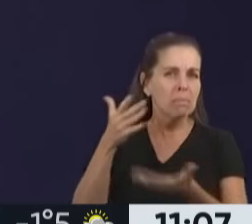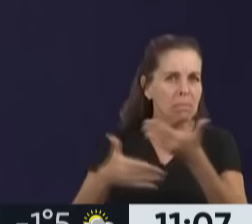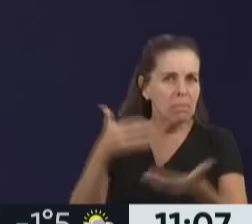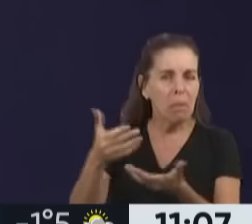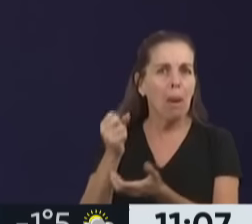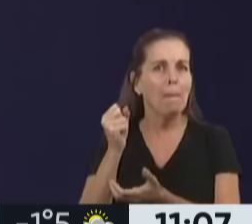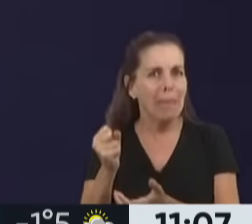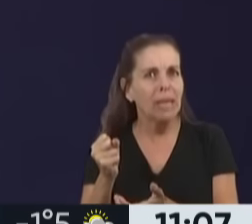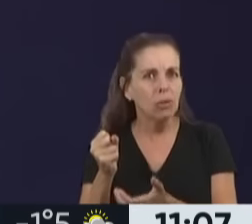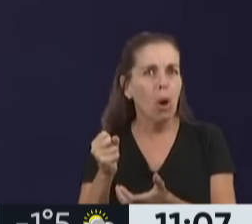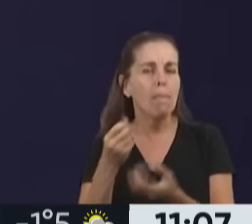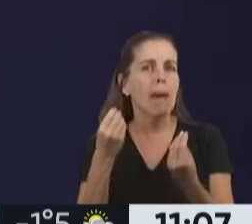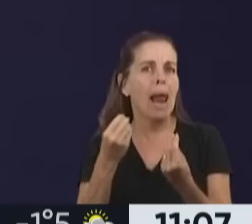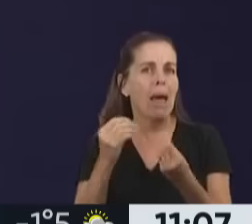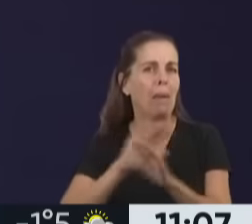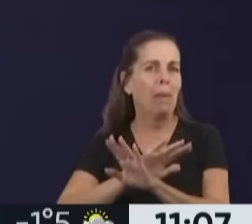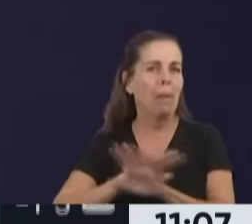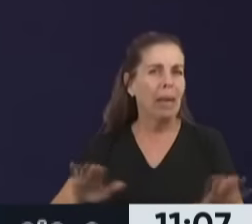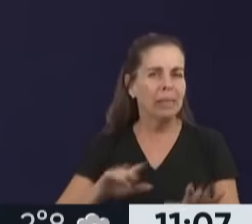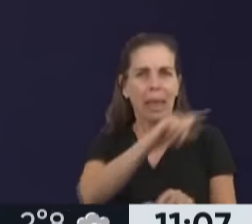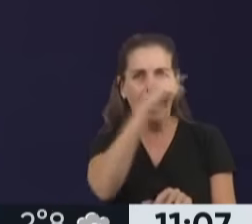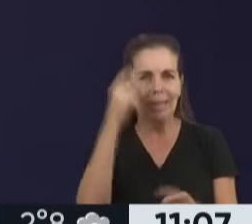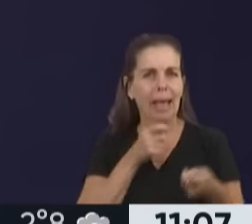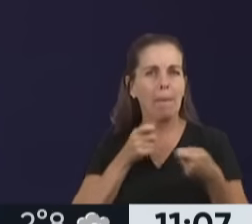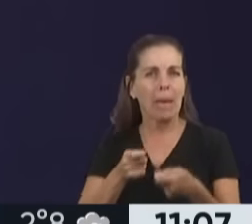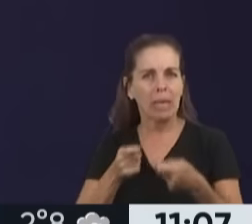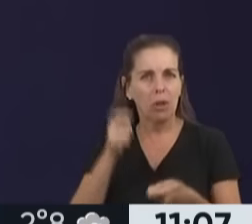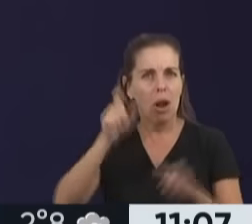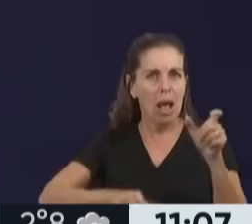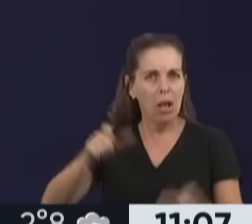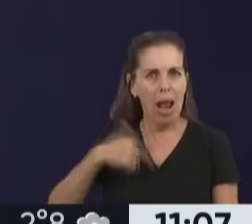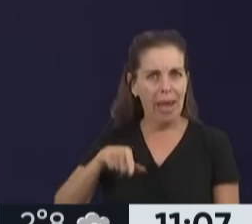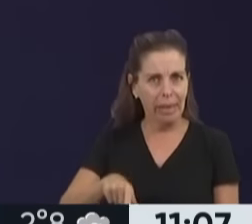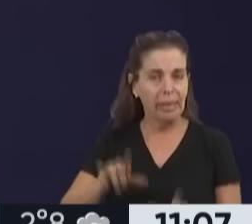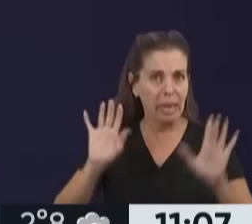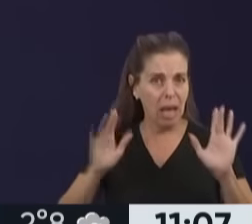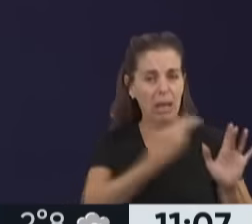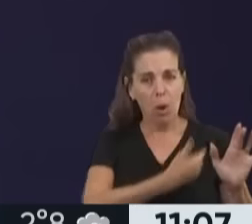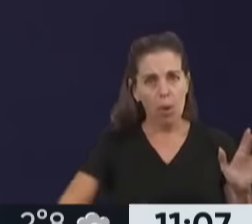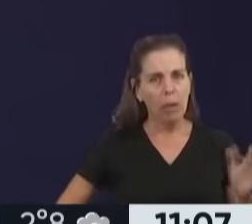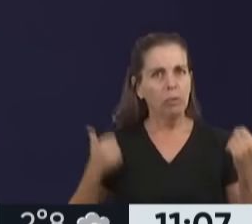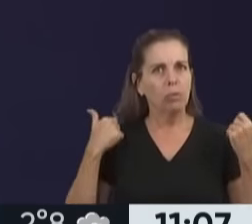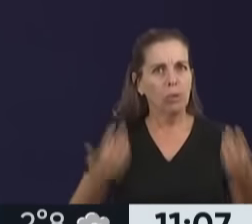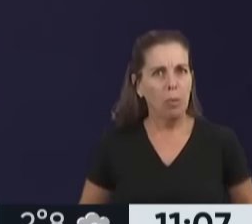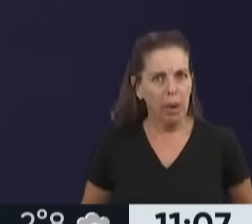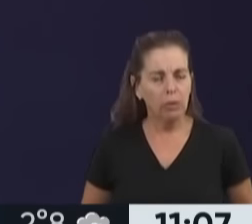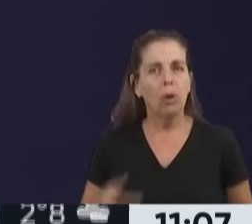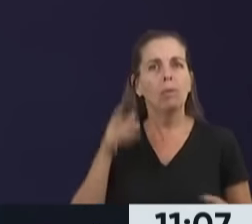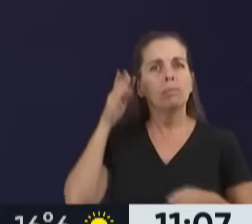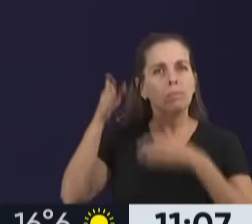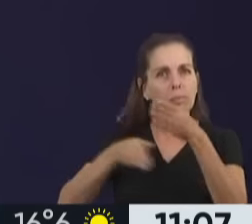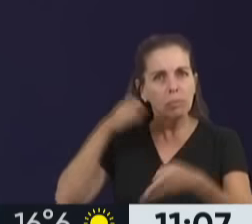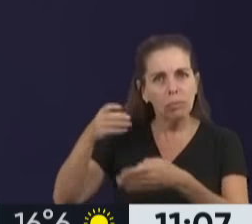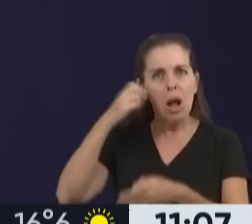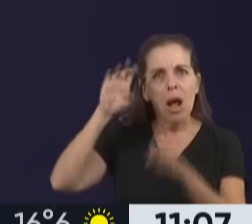yugo opresor del Estado esta gestión tuvo la máxima predisposición asistieron funcionarios al